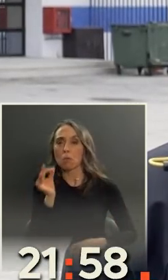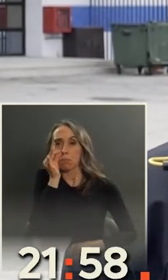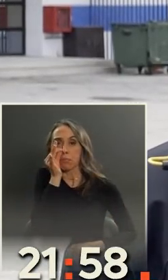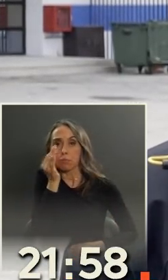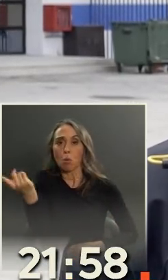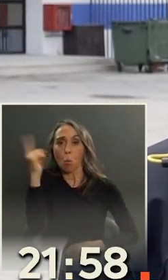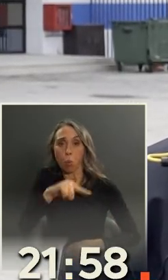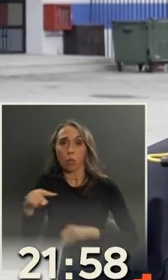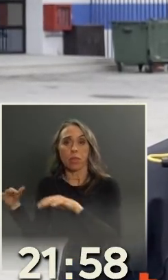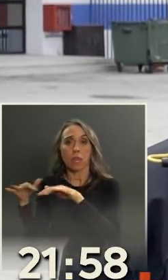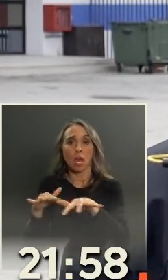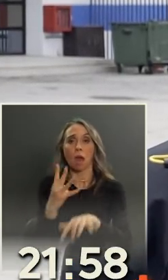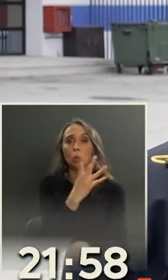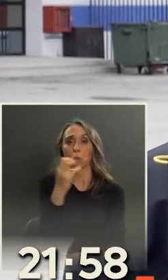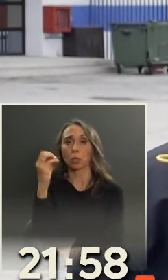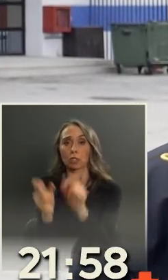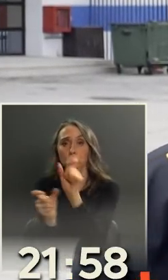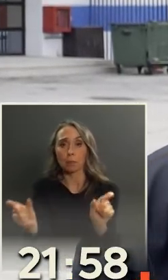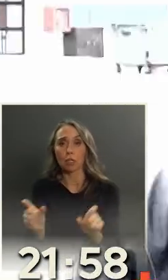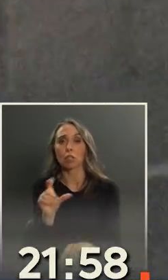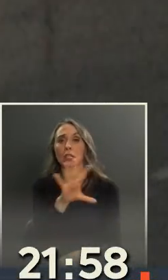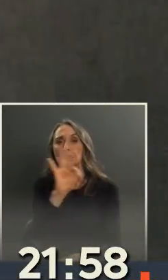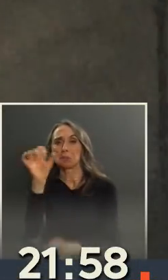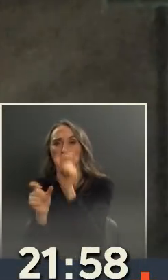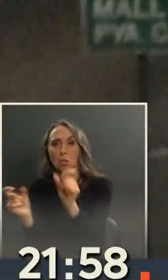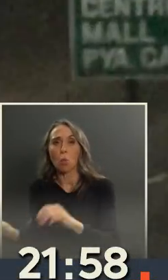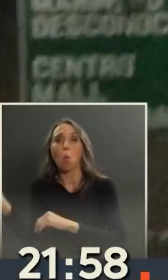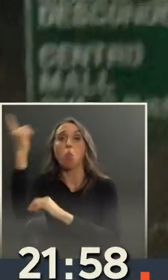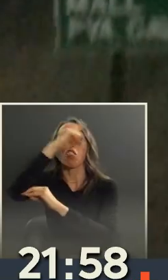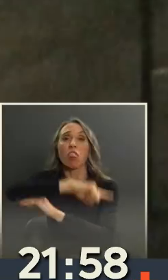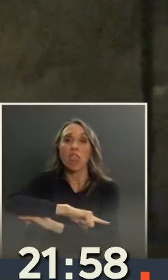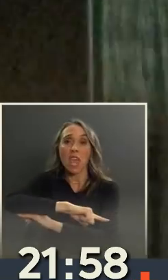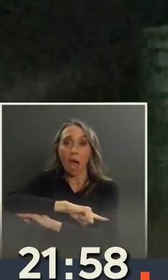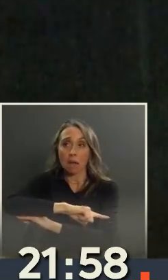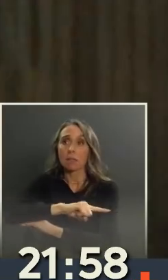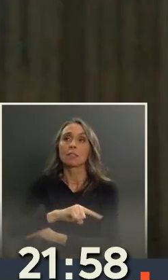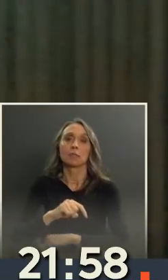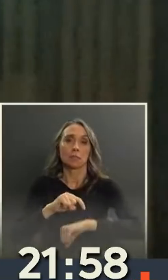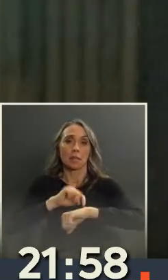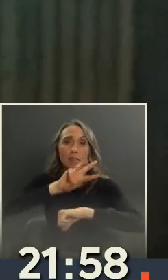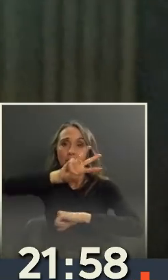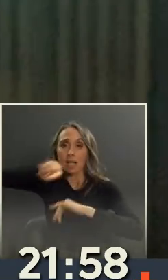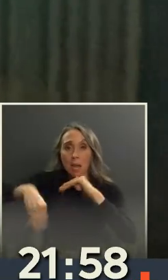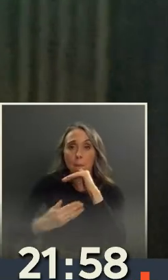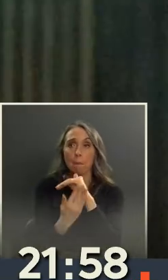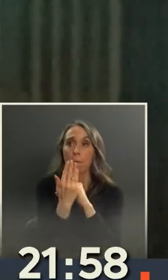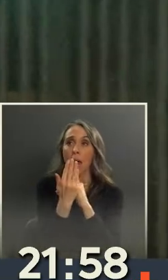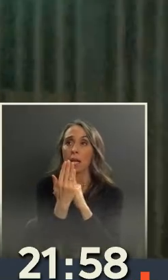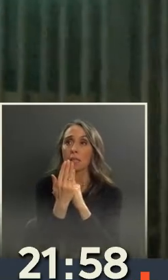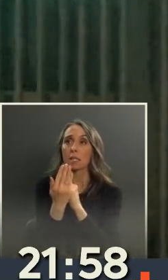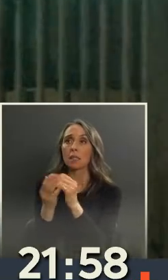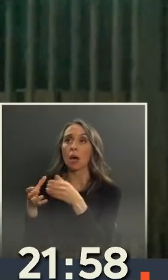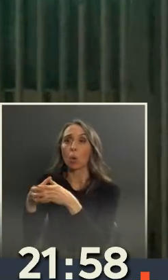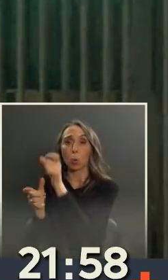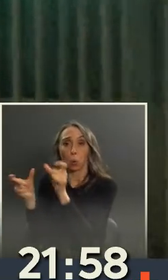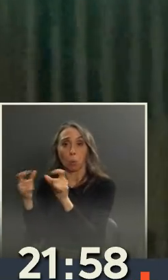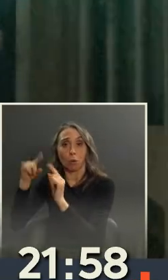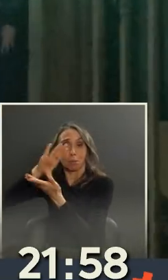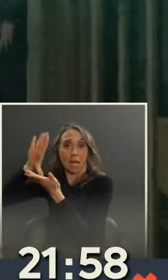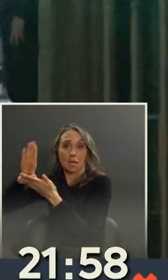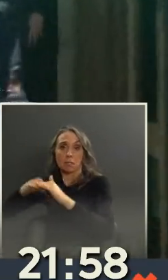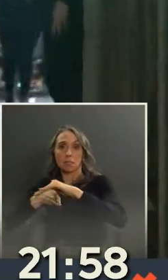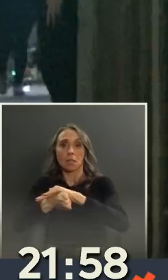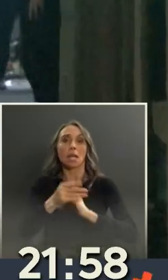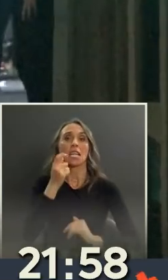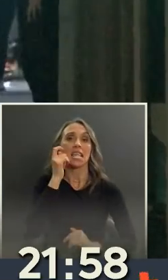más de 400 personas por día, el día de hoy. Pasadas las 3 de la mañana, llega este grupo de extranjeros a Iquique. Son dejados